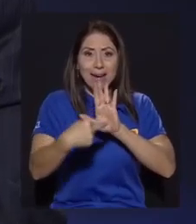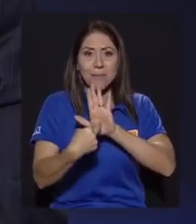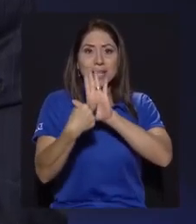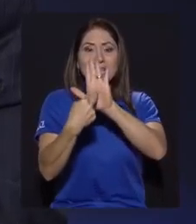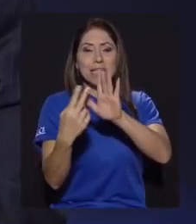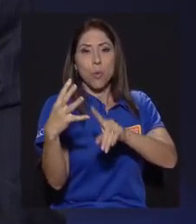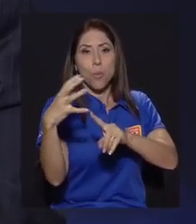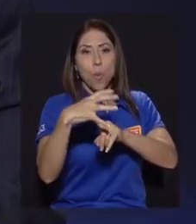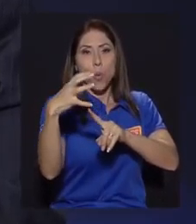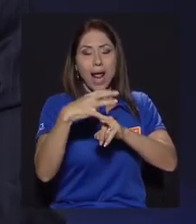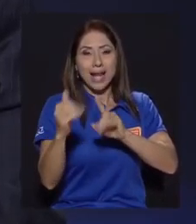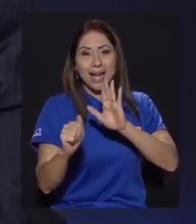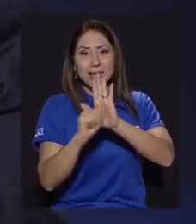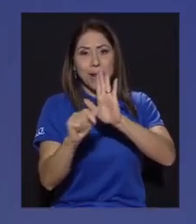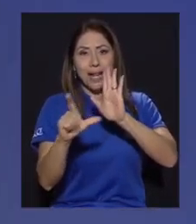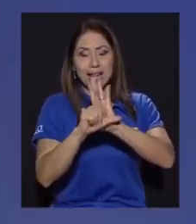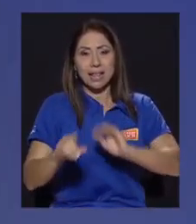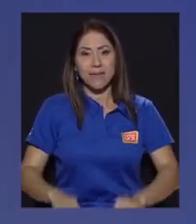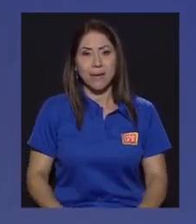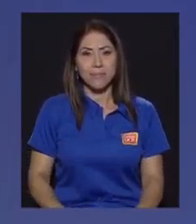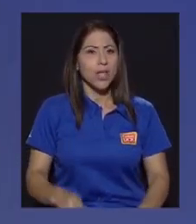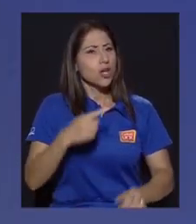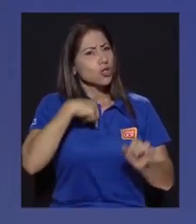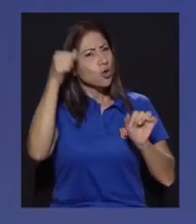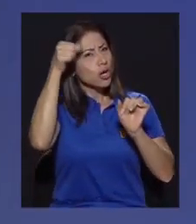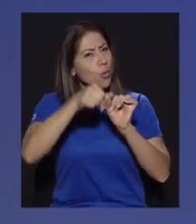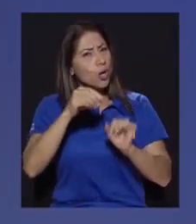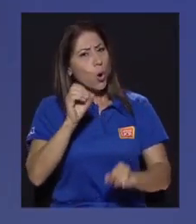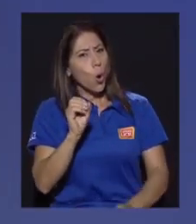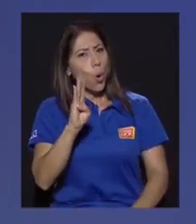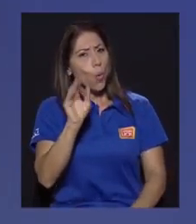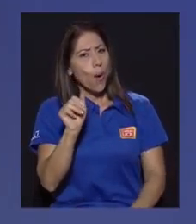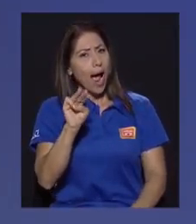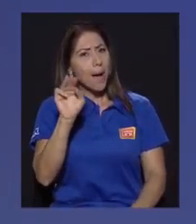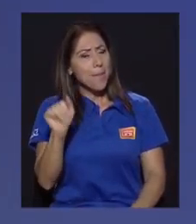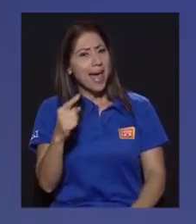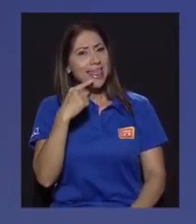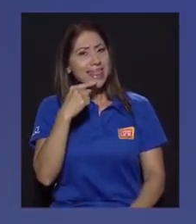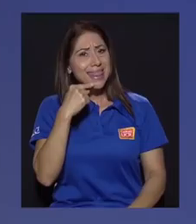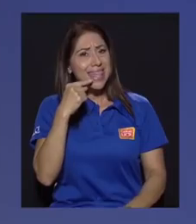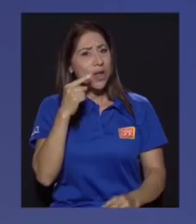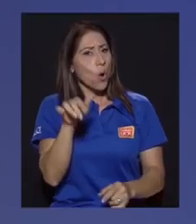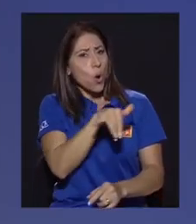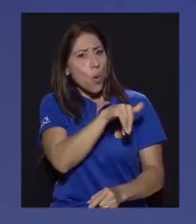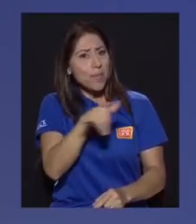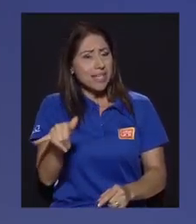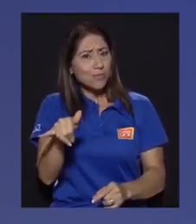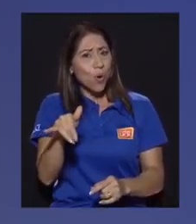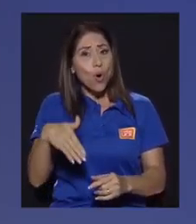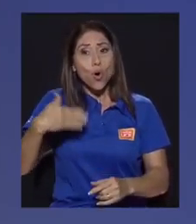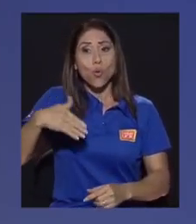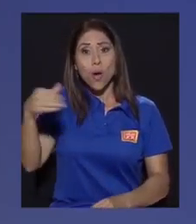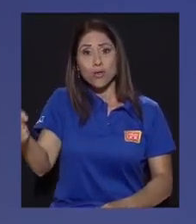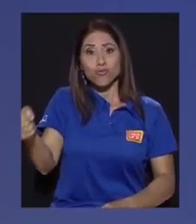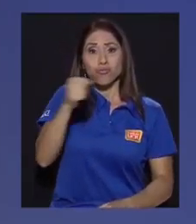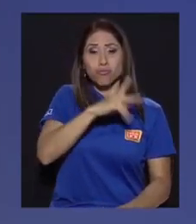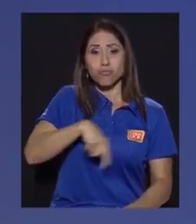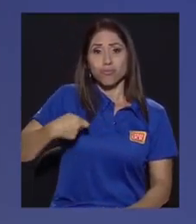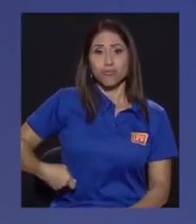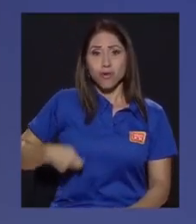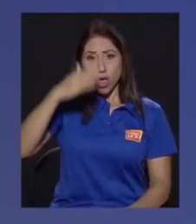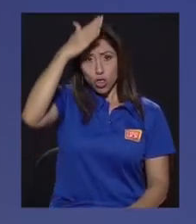en la asamblea recuerdo cuando obama dijo exactamente lo mismo ante la llegada a trump exactamente lo que éste está diciendo lo dijo